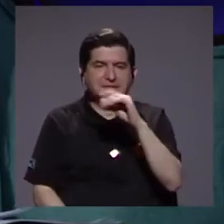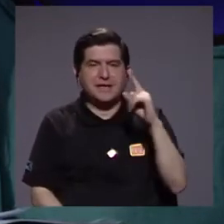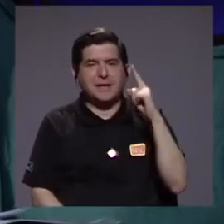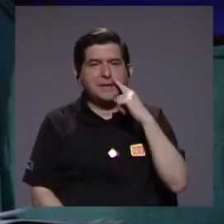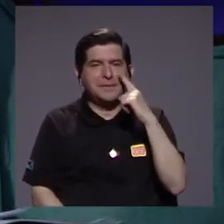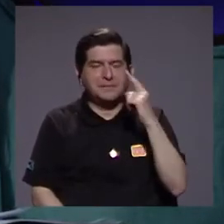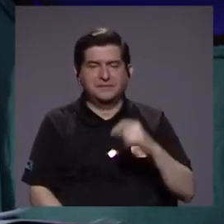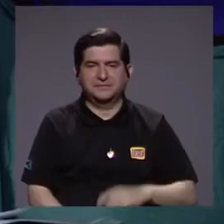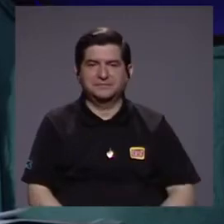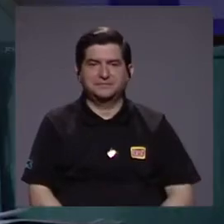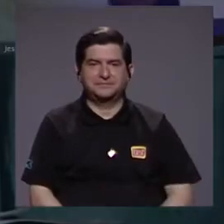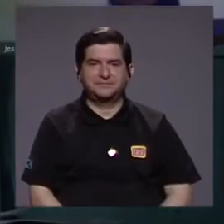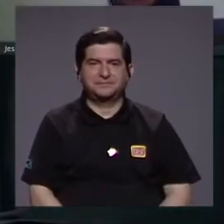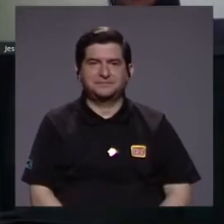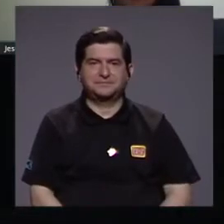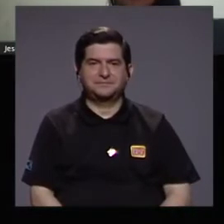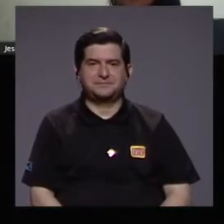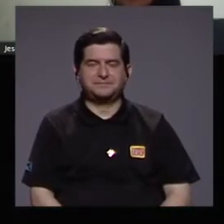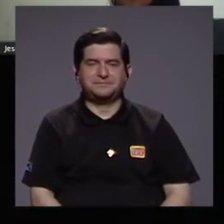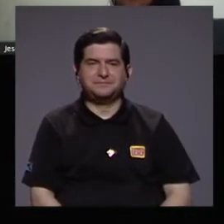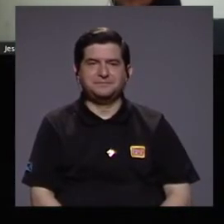Padres.